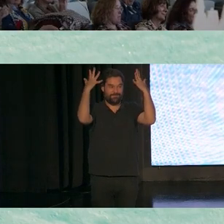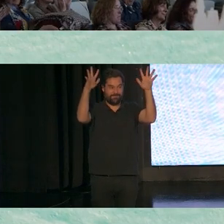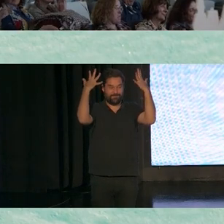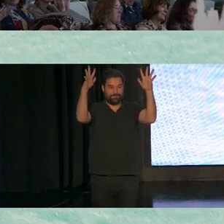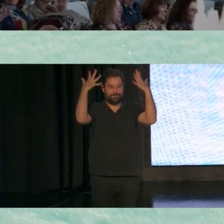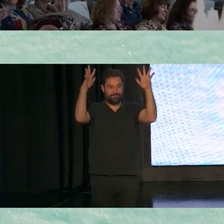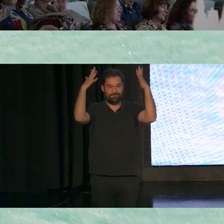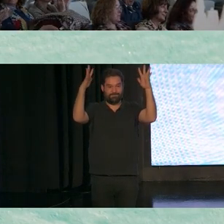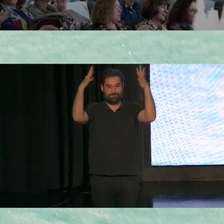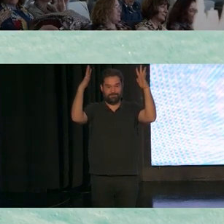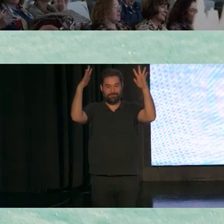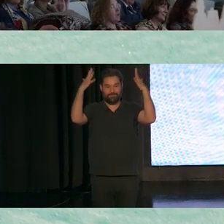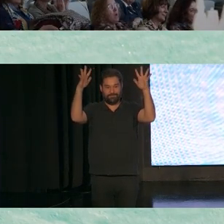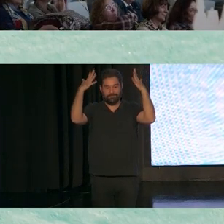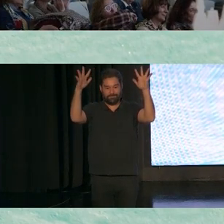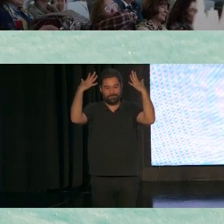nada